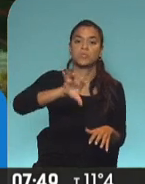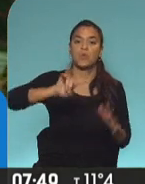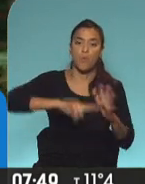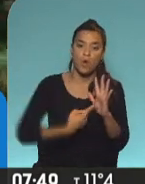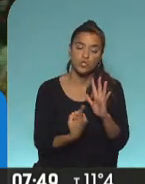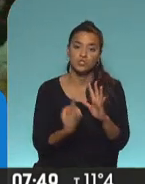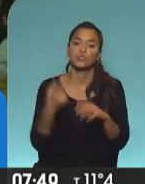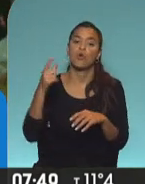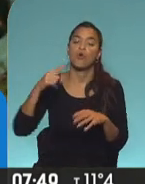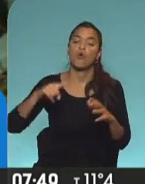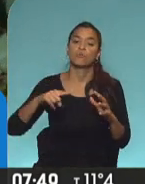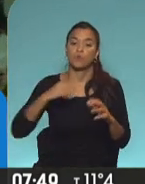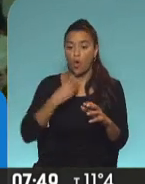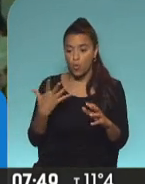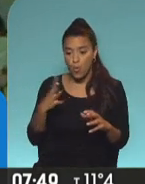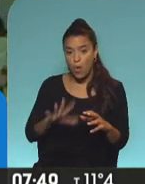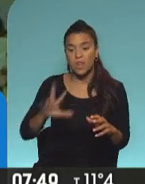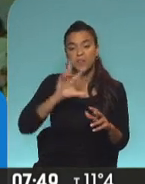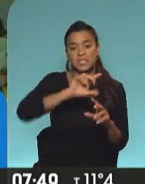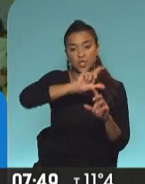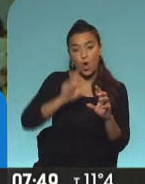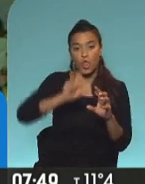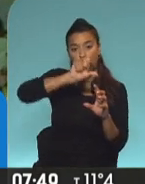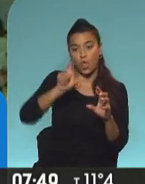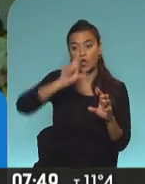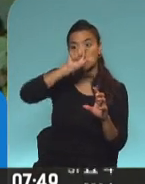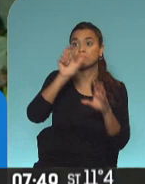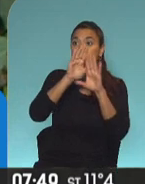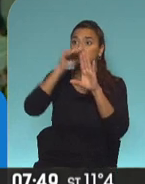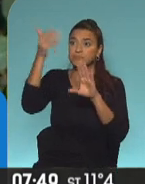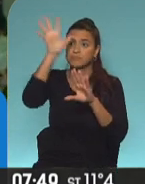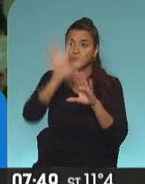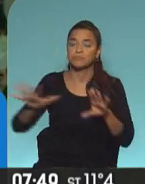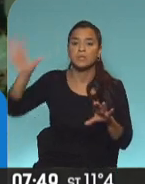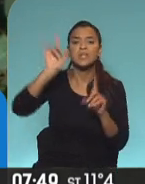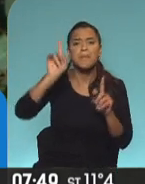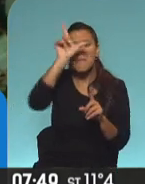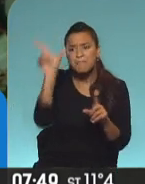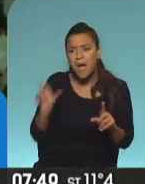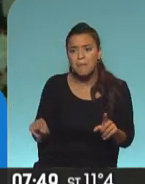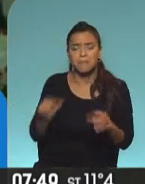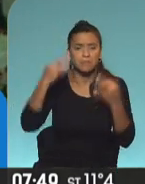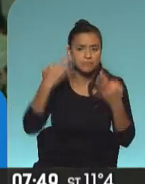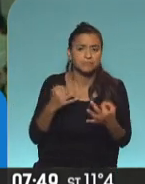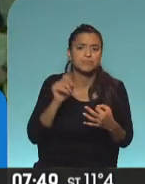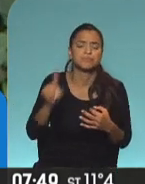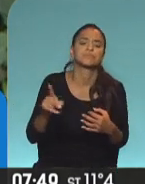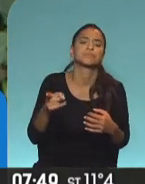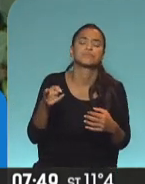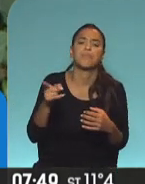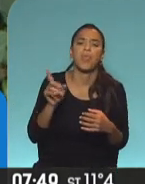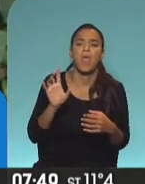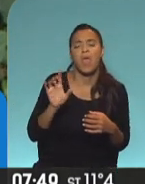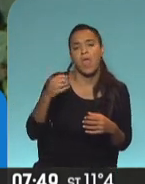Aires, saliendo del conurbano, por supuesto, de los tres primeros cordones, y luego en la República Argentina, el mapa coloreado, la